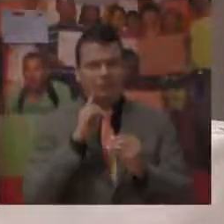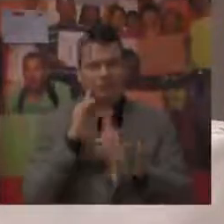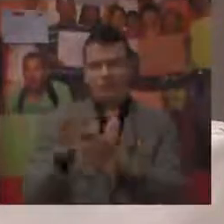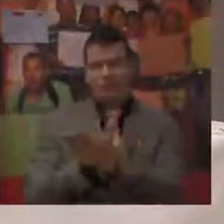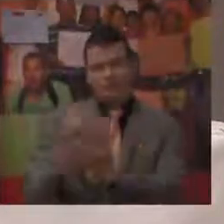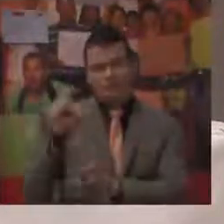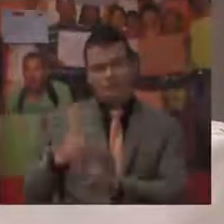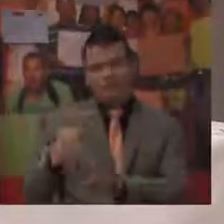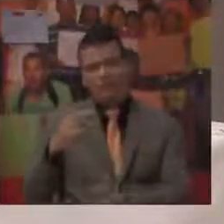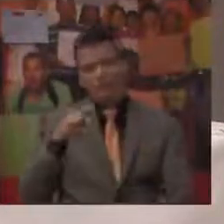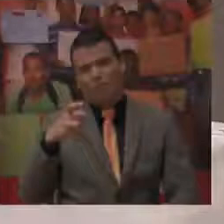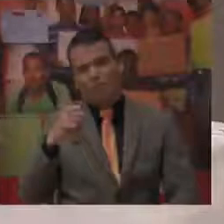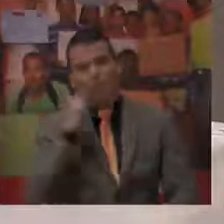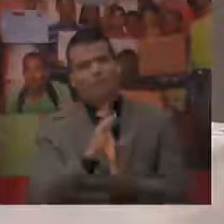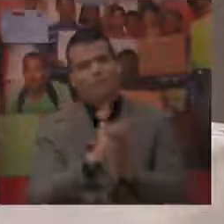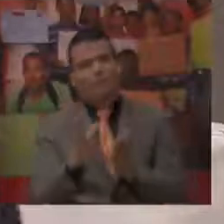Hugo,